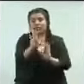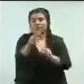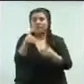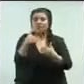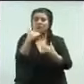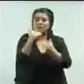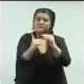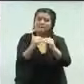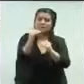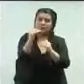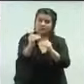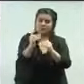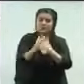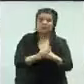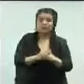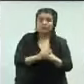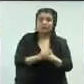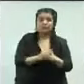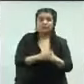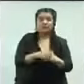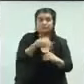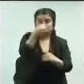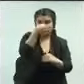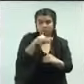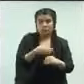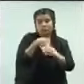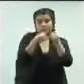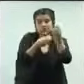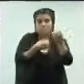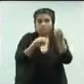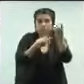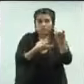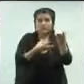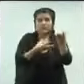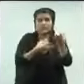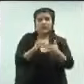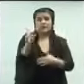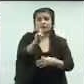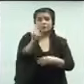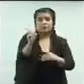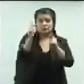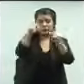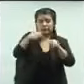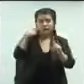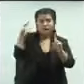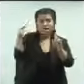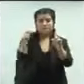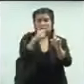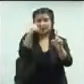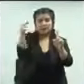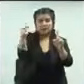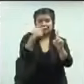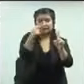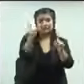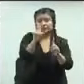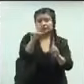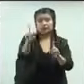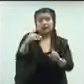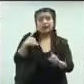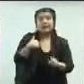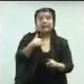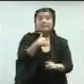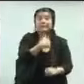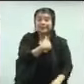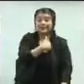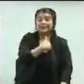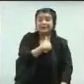rutas y lo hago de manera informativa. No vengo a atacar a nadie, solo quiero que el ministro esté informado.